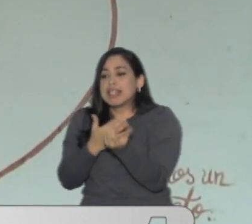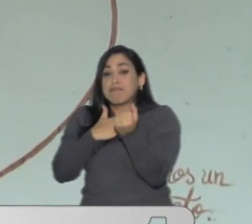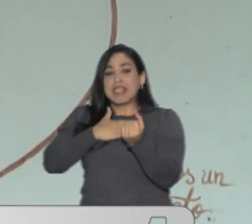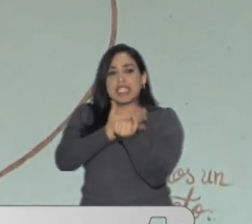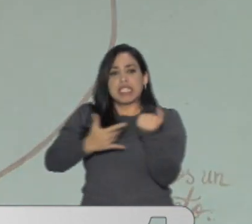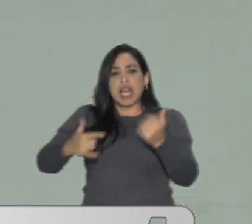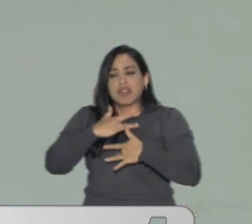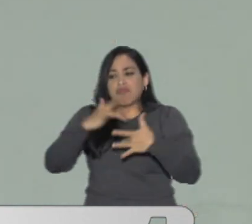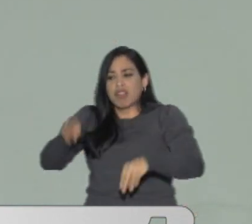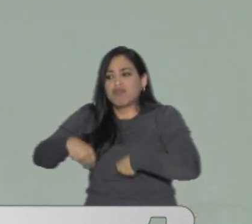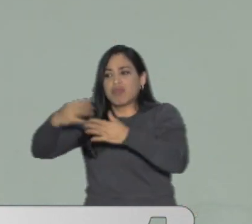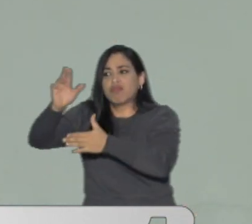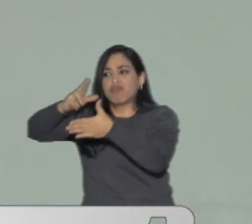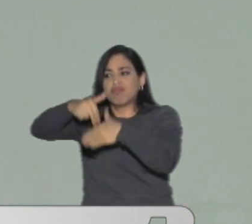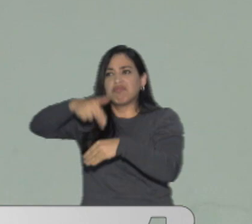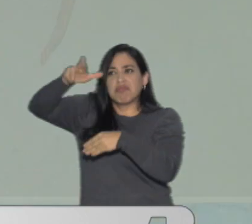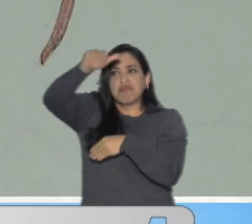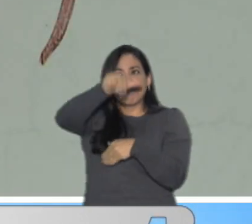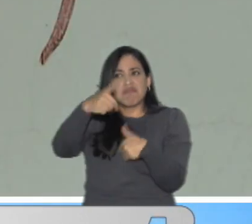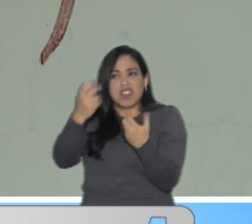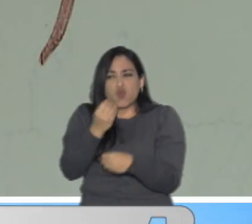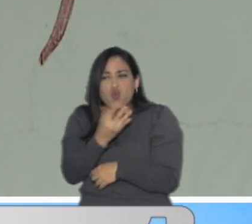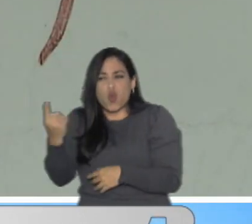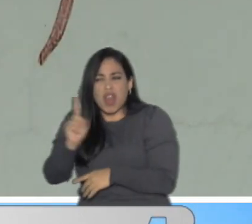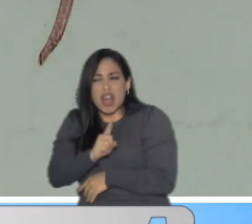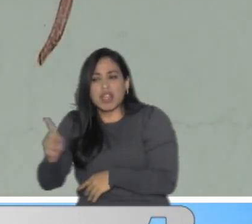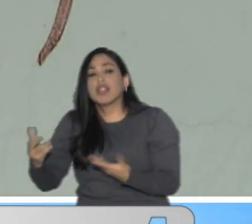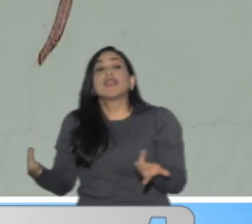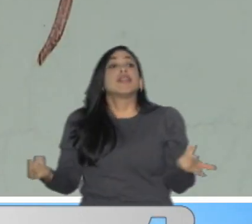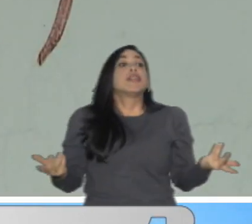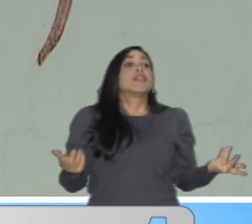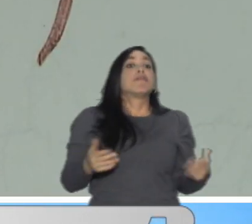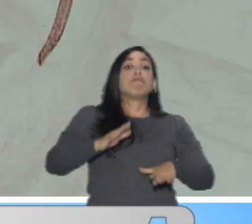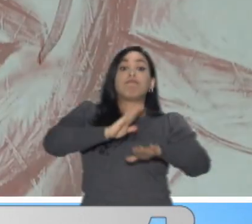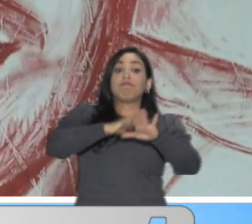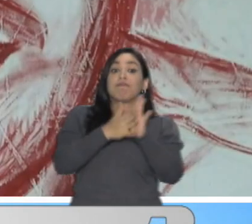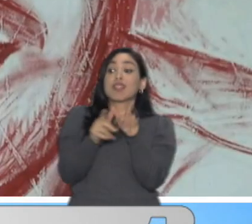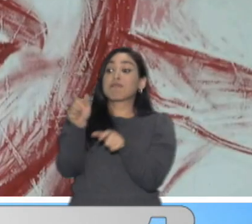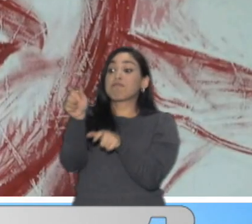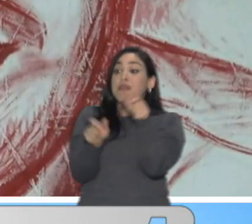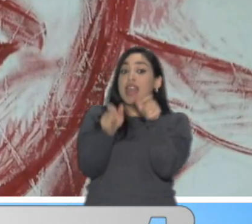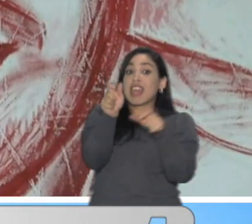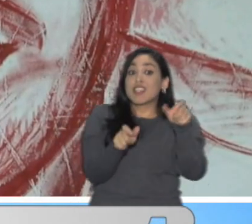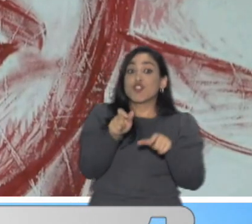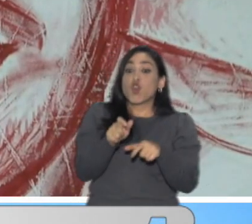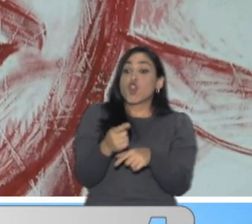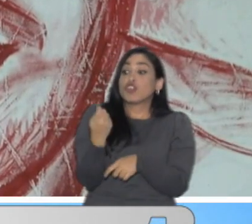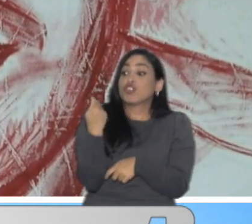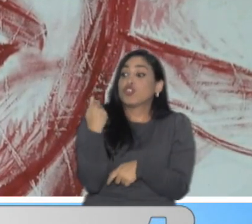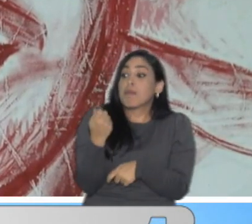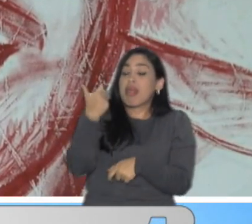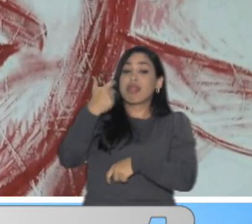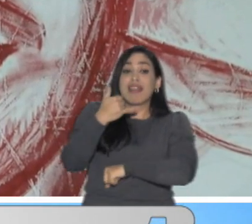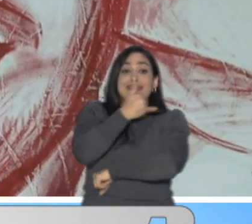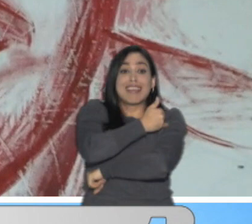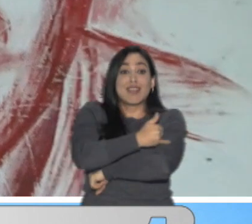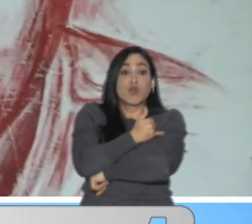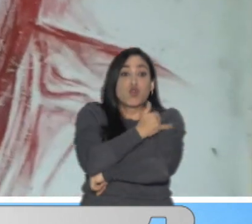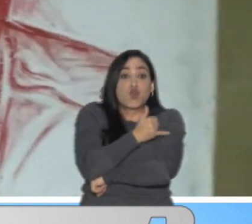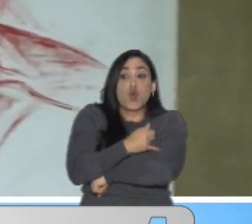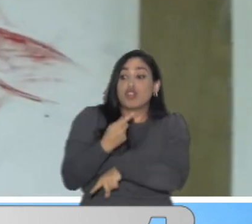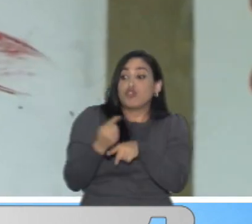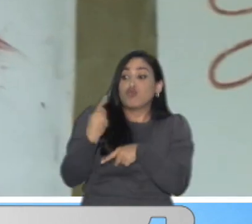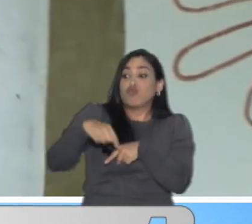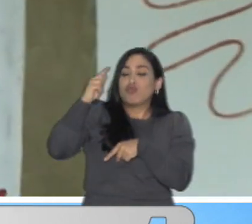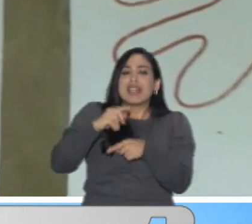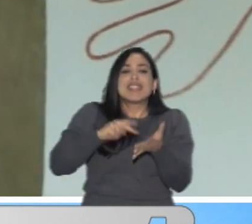poder participar de estas obras? Bueno, la prioridad es que sean personas que estén recién tatuadas, para que, pues bueno,